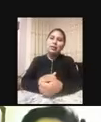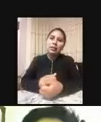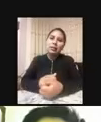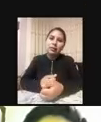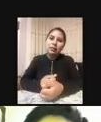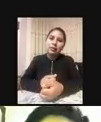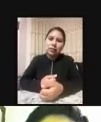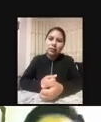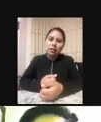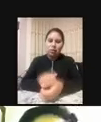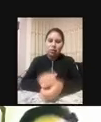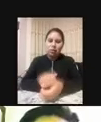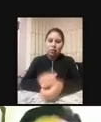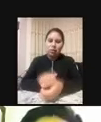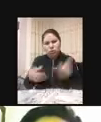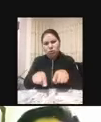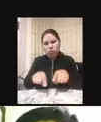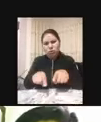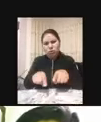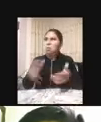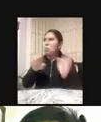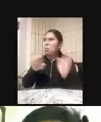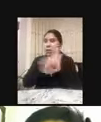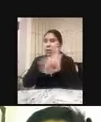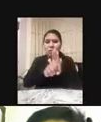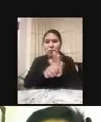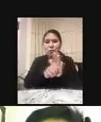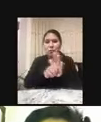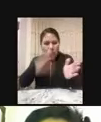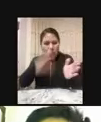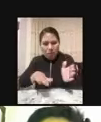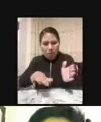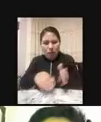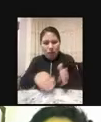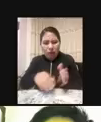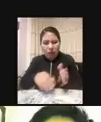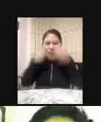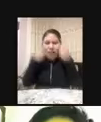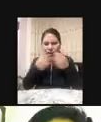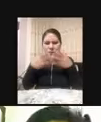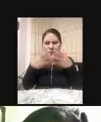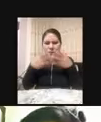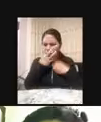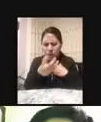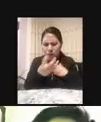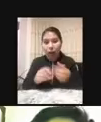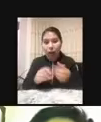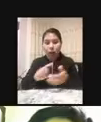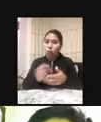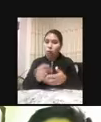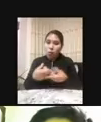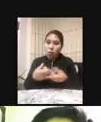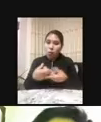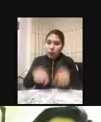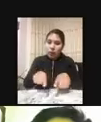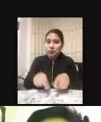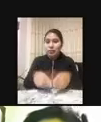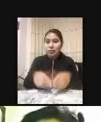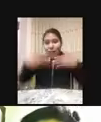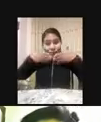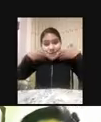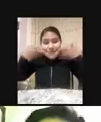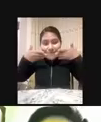enojados cuando algo han hecho mal para que ellos lo puedan entender. Hay que trabajar mucho en generar la comunicación, ya sea con